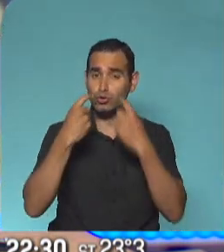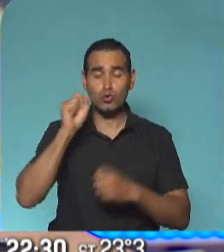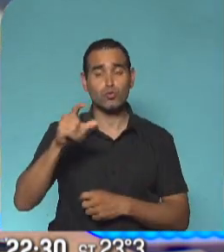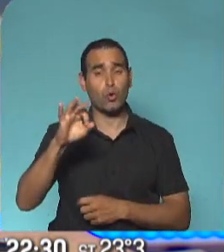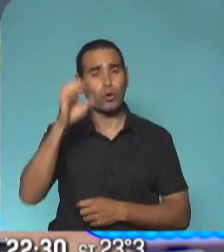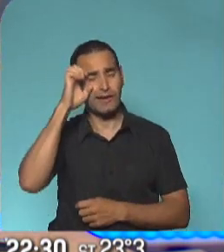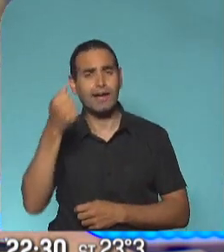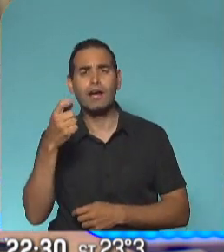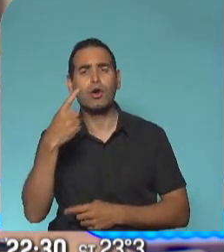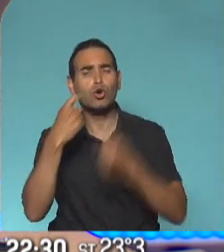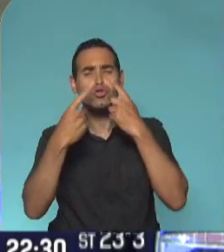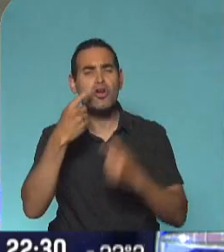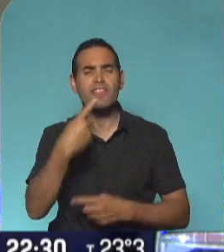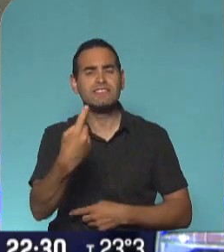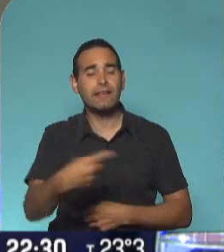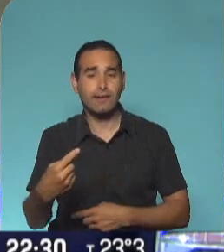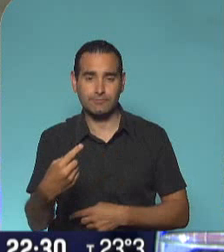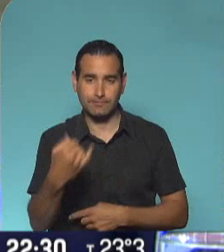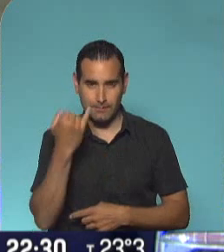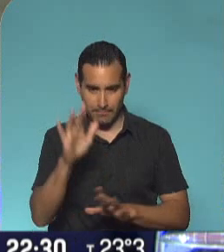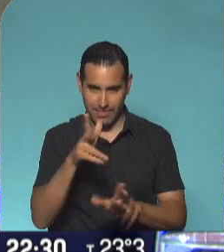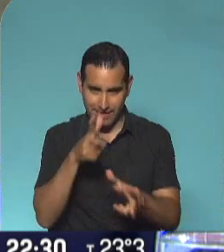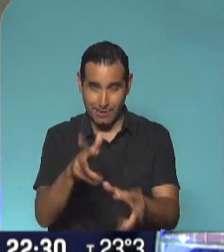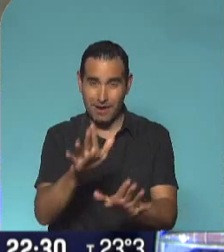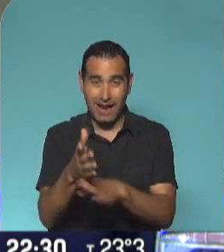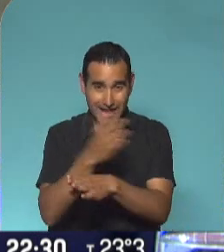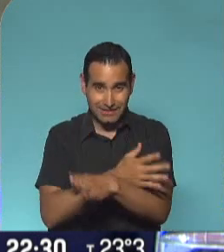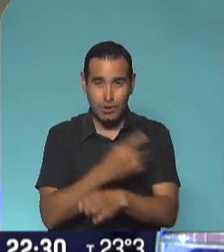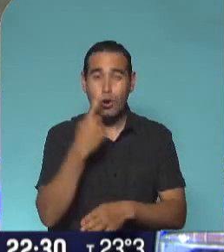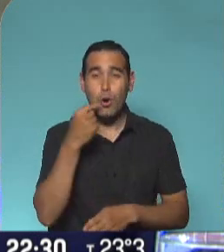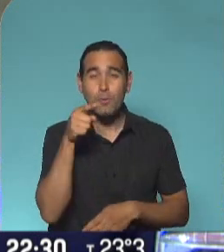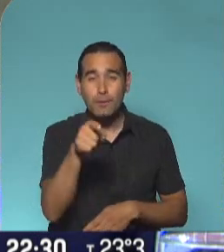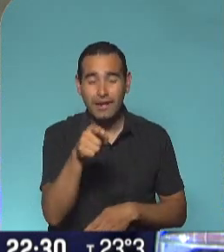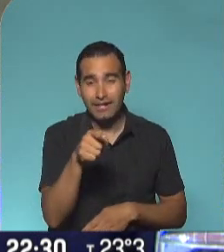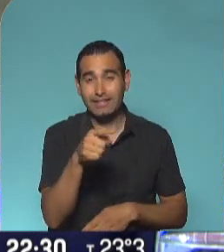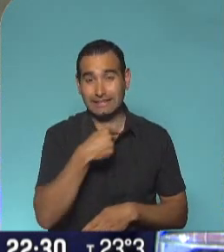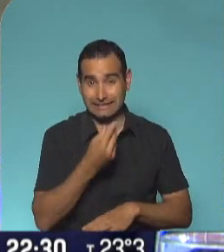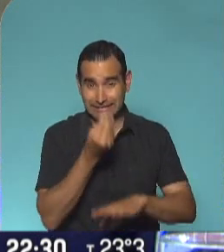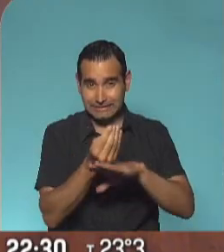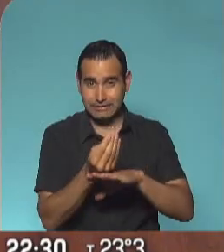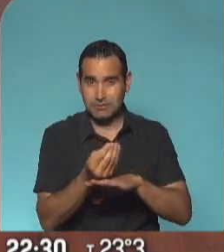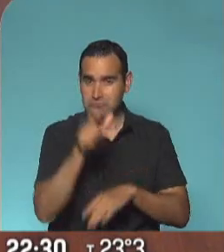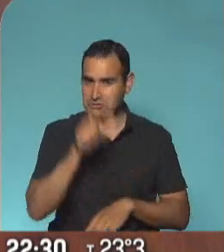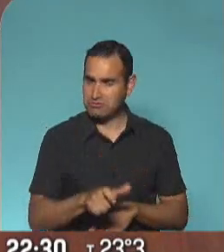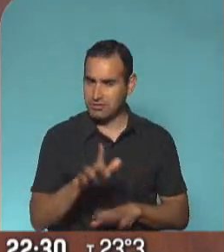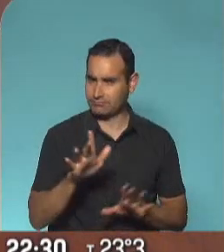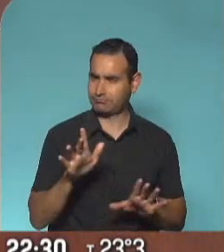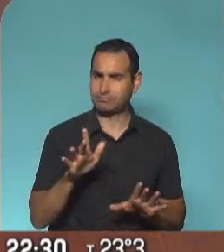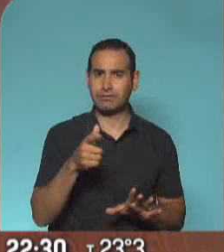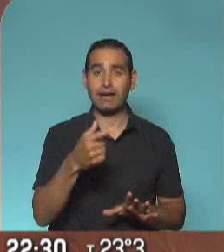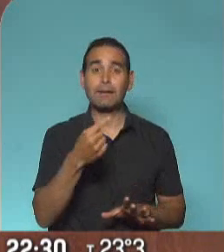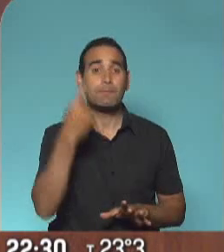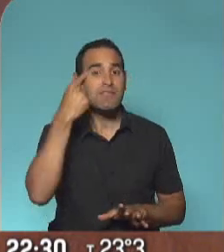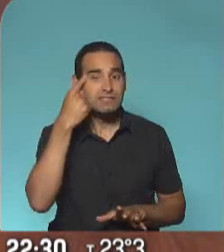¿Qué dice la auditoría? Ya te digo, pero antes ese candidato es muy extravagante, considera la homosexualidad